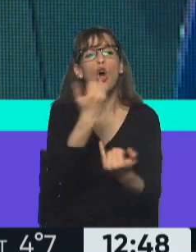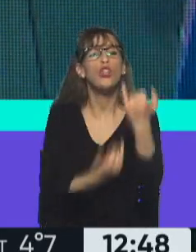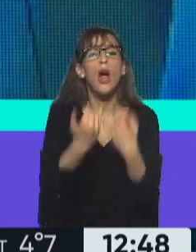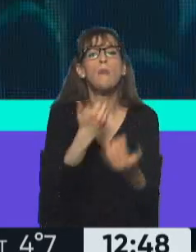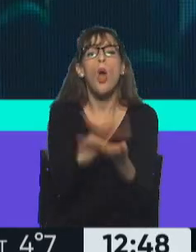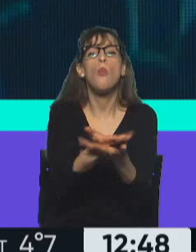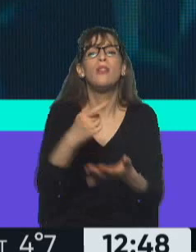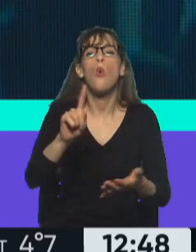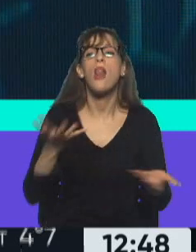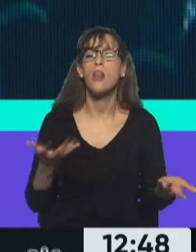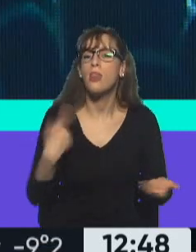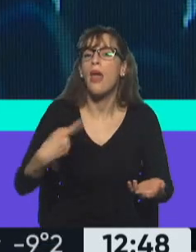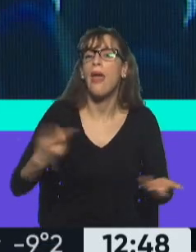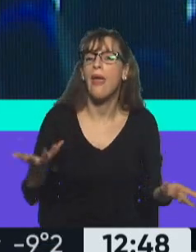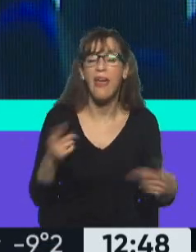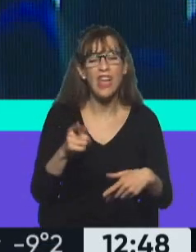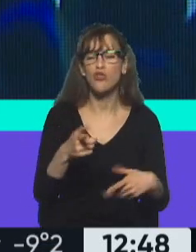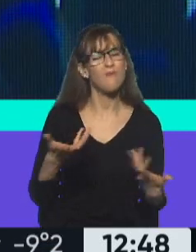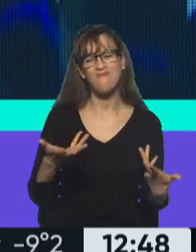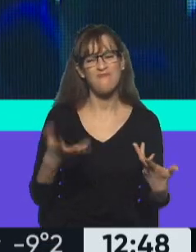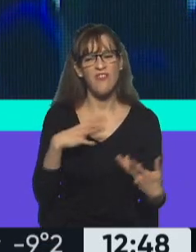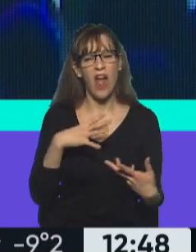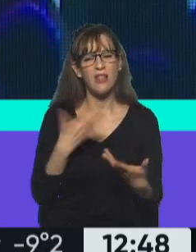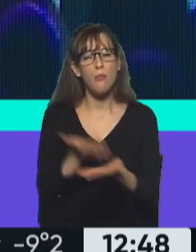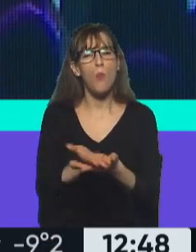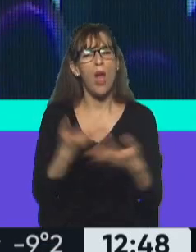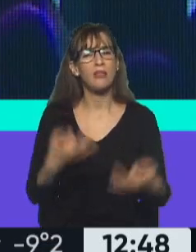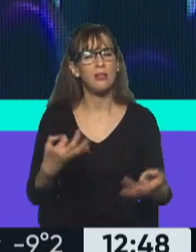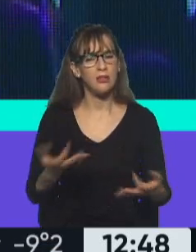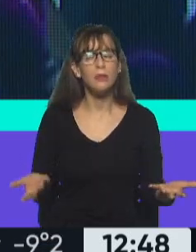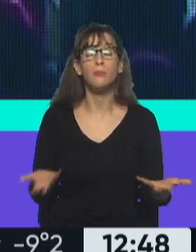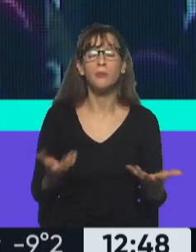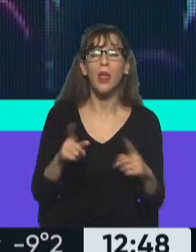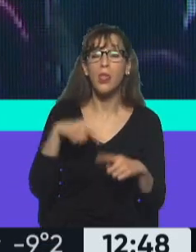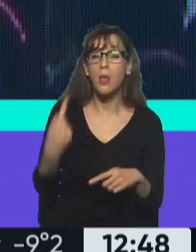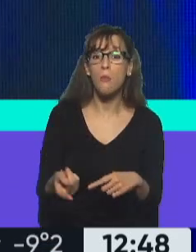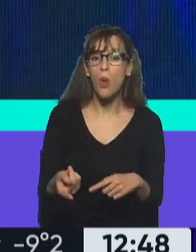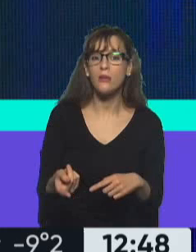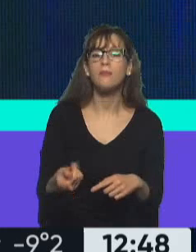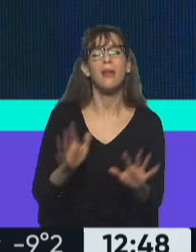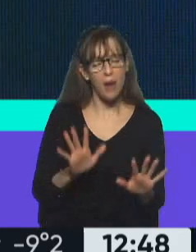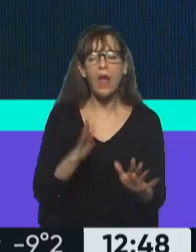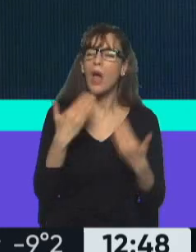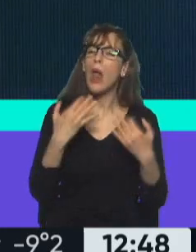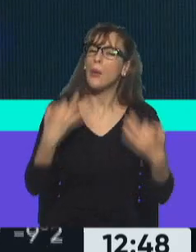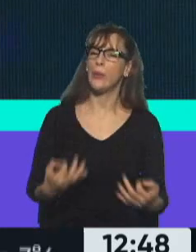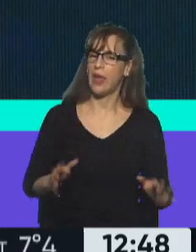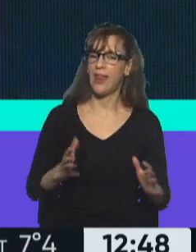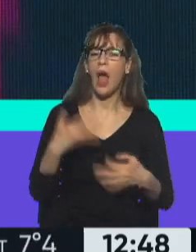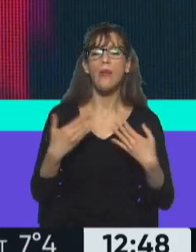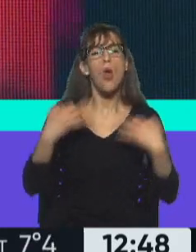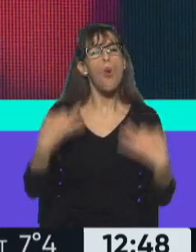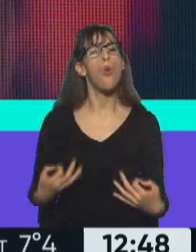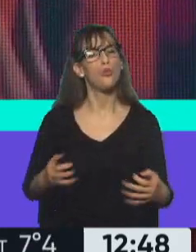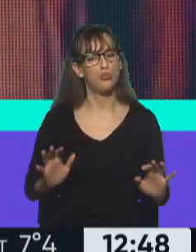en una en una campaña esto no se cumplió después hubo el impacto hay que ser justo también una